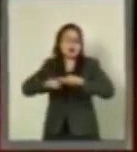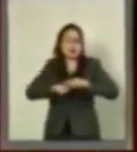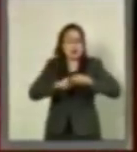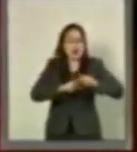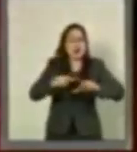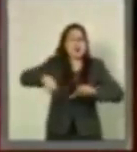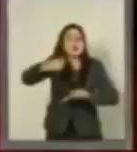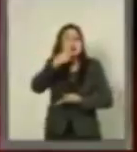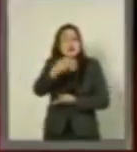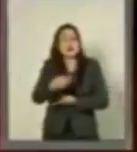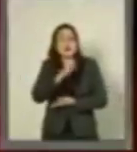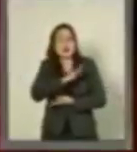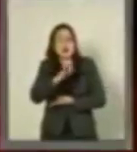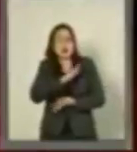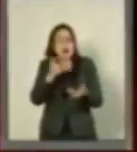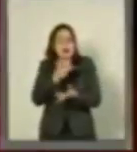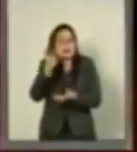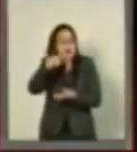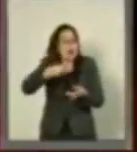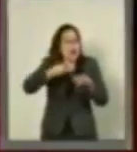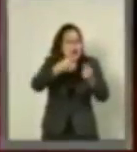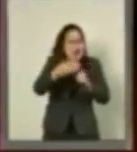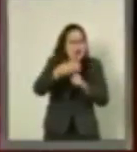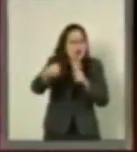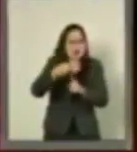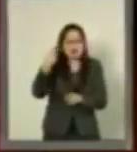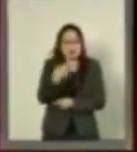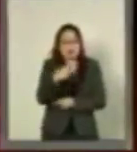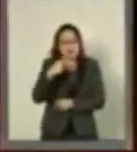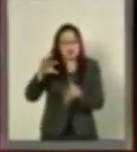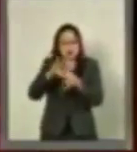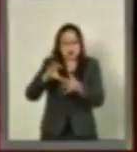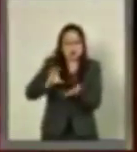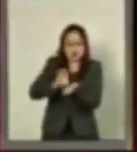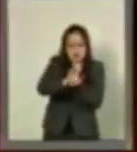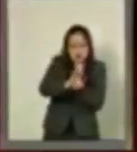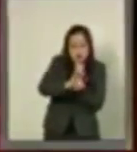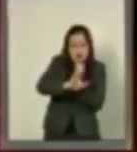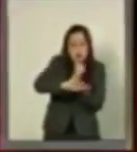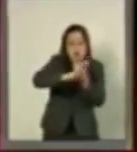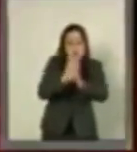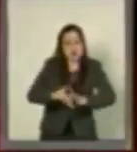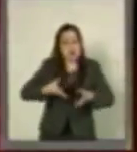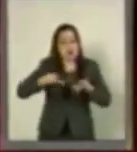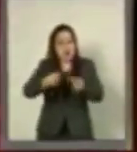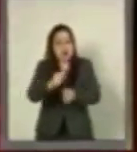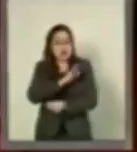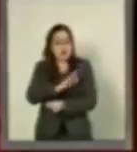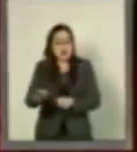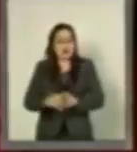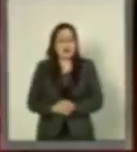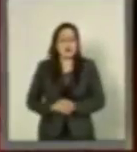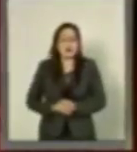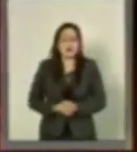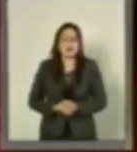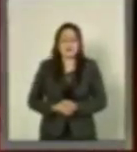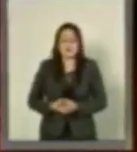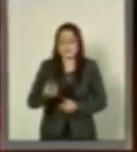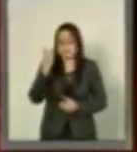van a poder utilizar para gasto corriente parte de las aportaciones. De igual